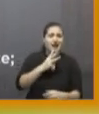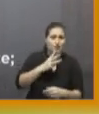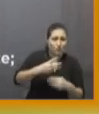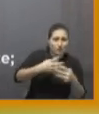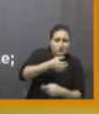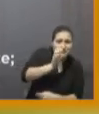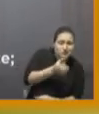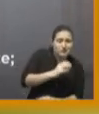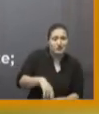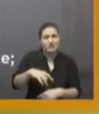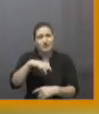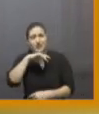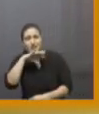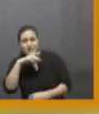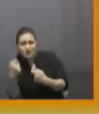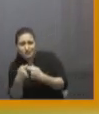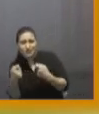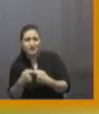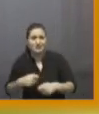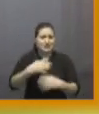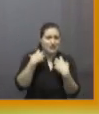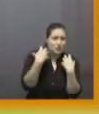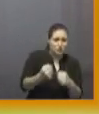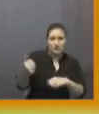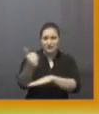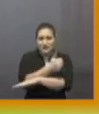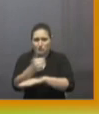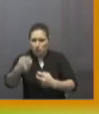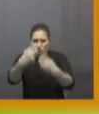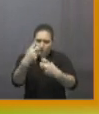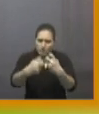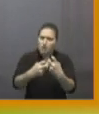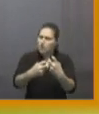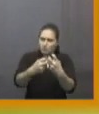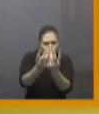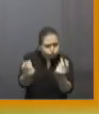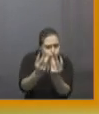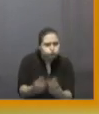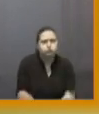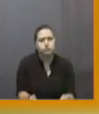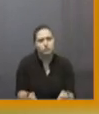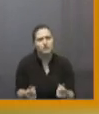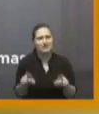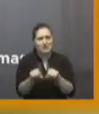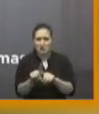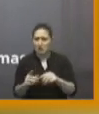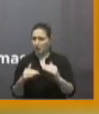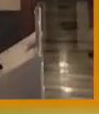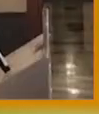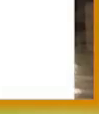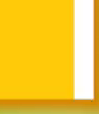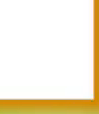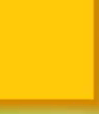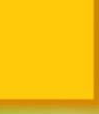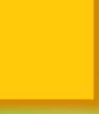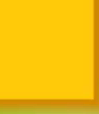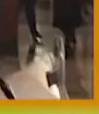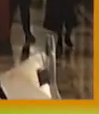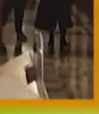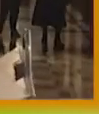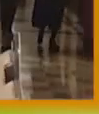hablaba de una evasión de un 40% creo que sería bueno empezar por ahí por lo menos en la parte de